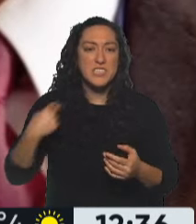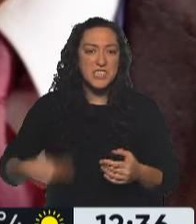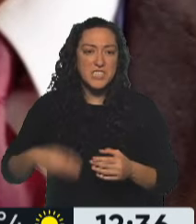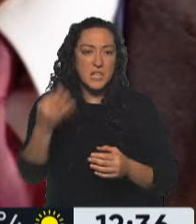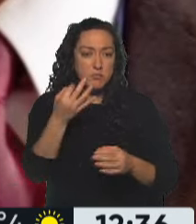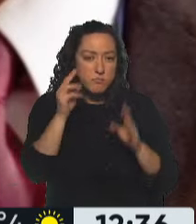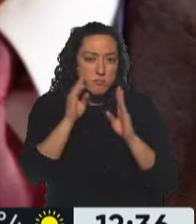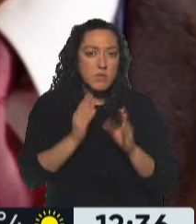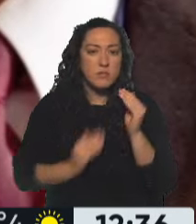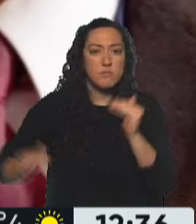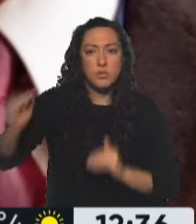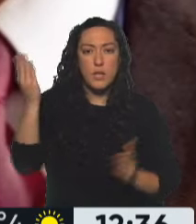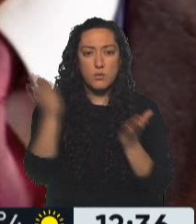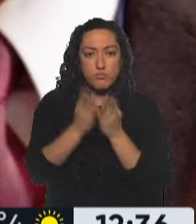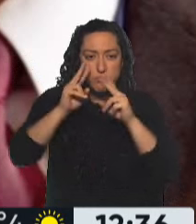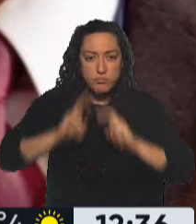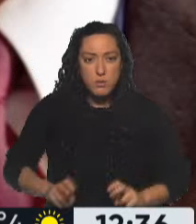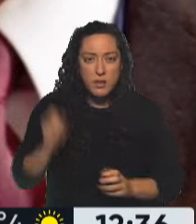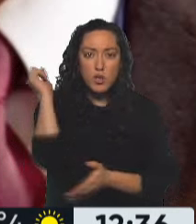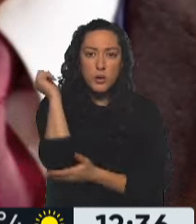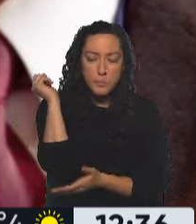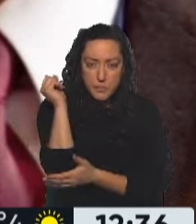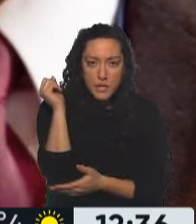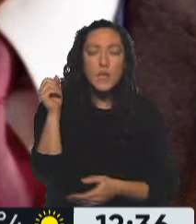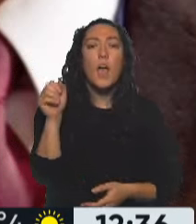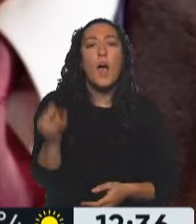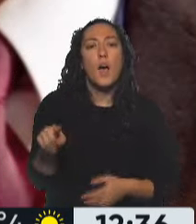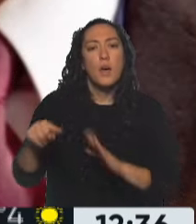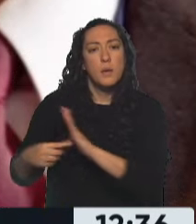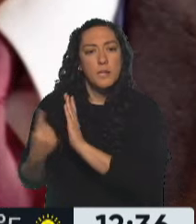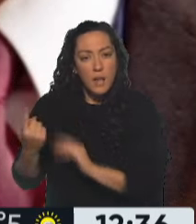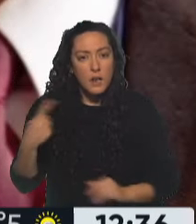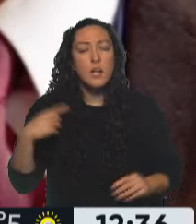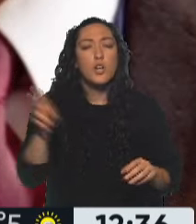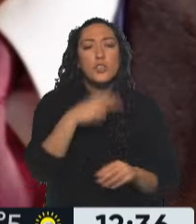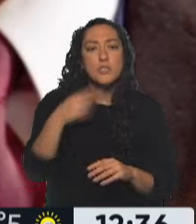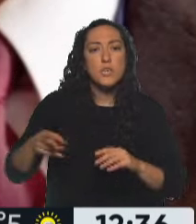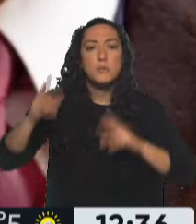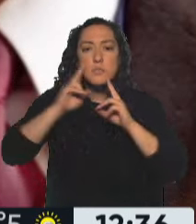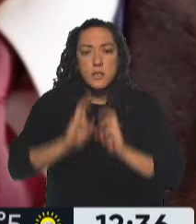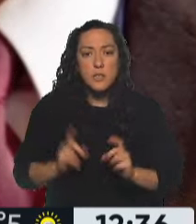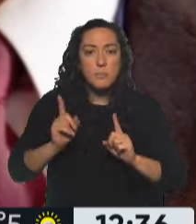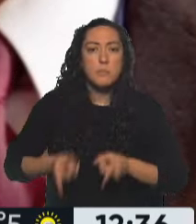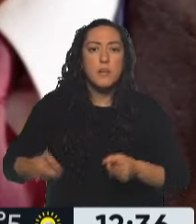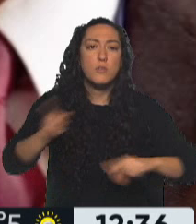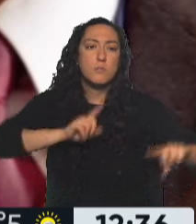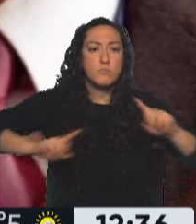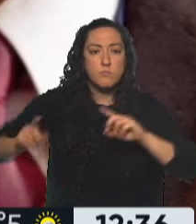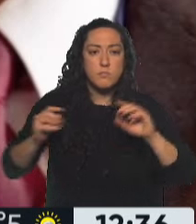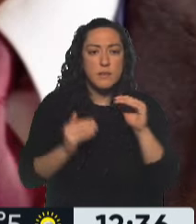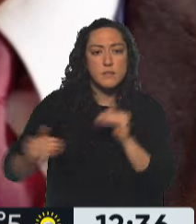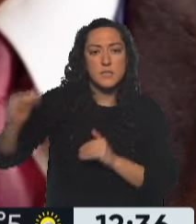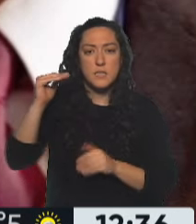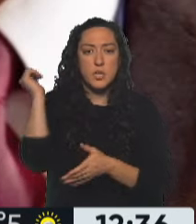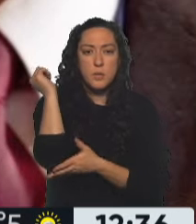estudios de posgrado en el Departamento de Economía de la Universidad de Beijing, investigador del CONICET, coordinador académico de la maestría en Economía y Negocios con